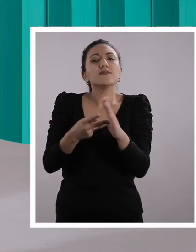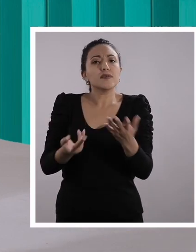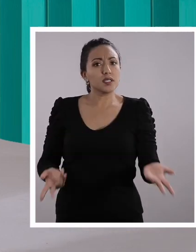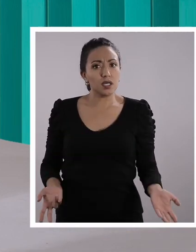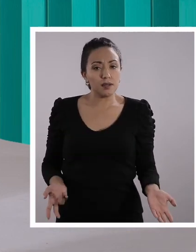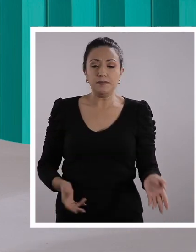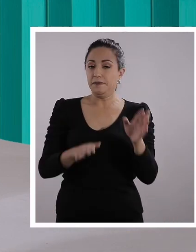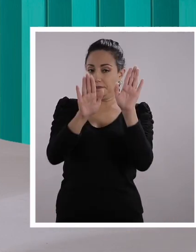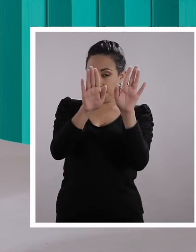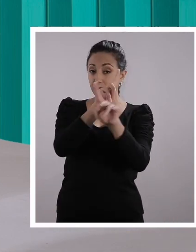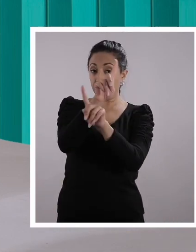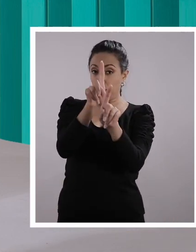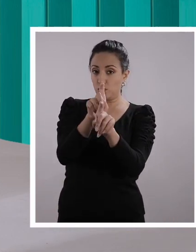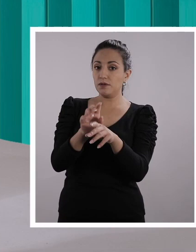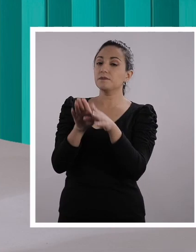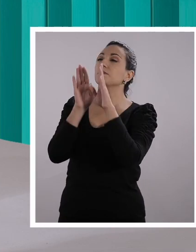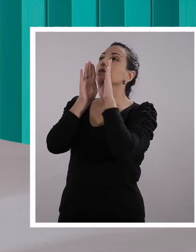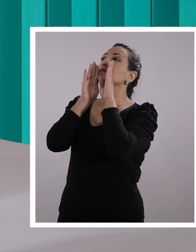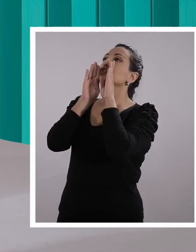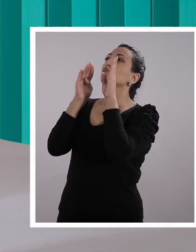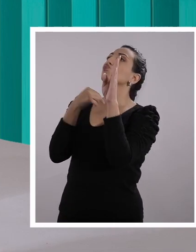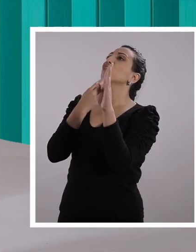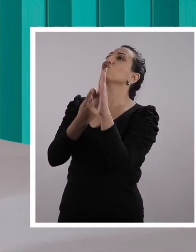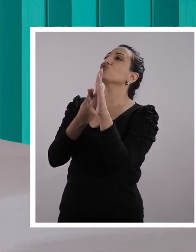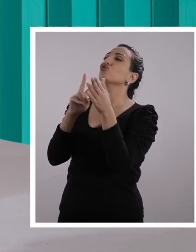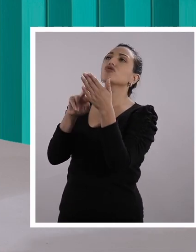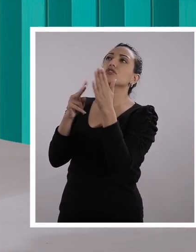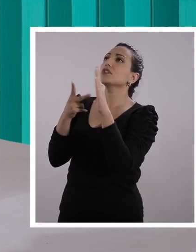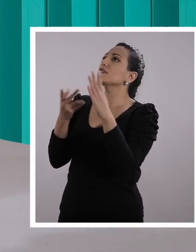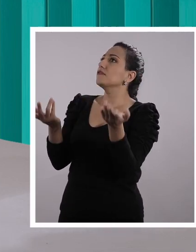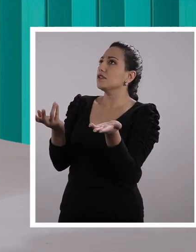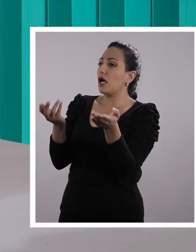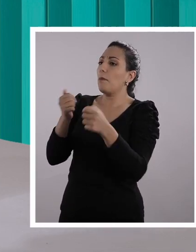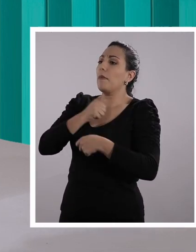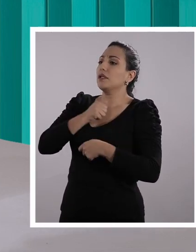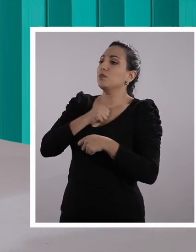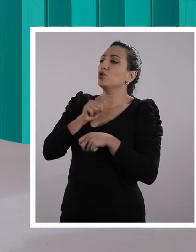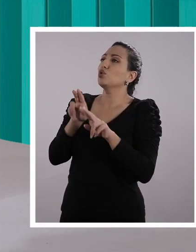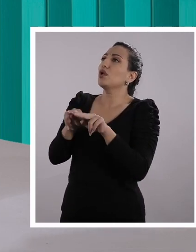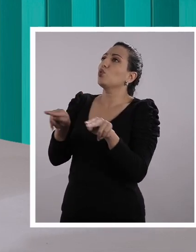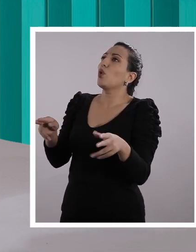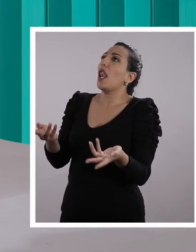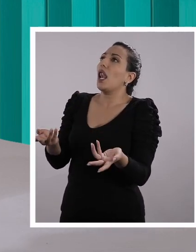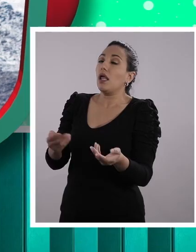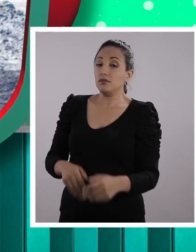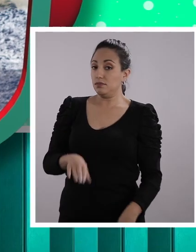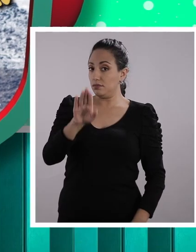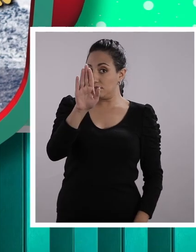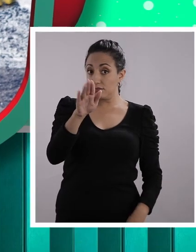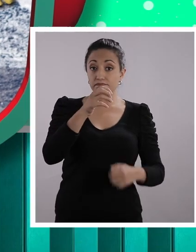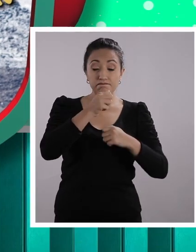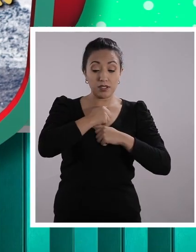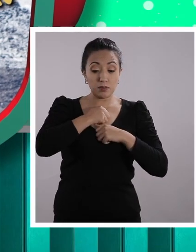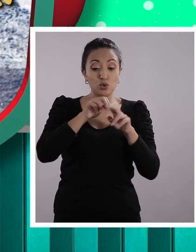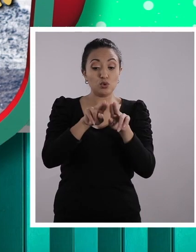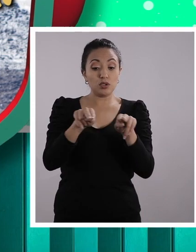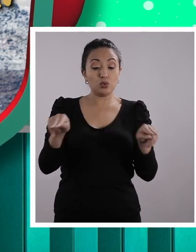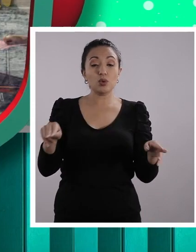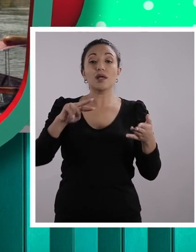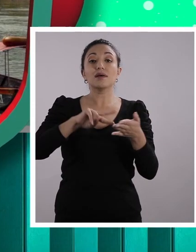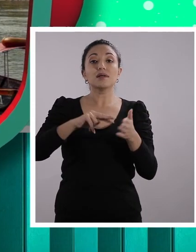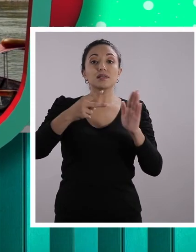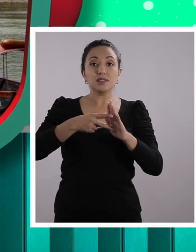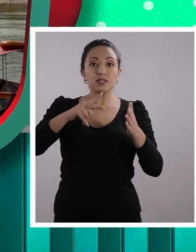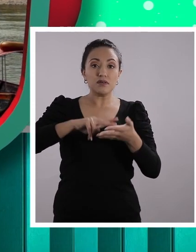palabra natural preguntamos la webster cake western que significa patrimonio natural el patrimonio natural